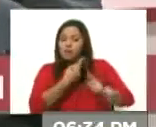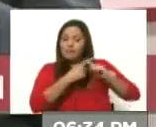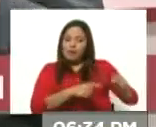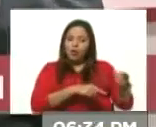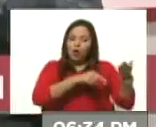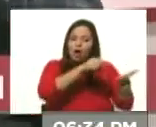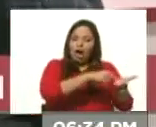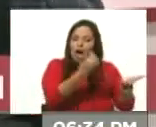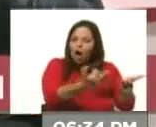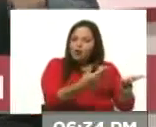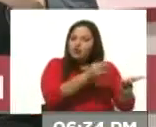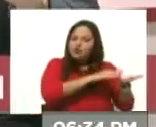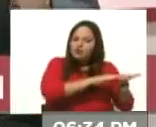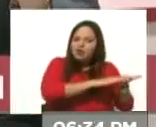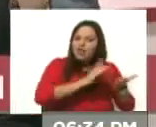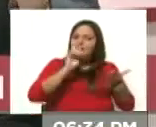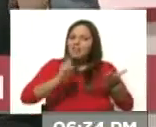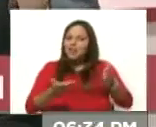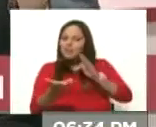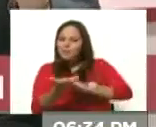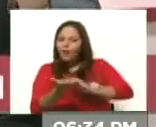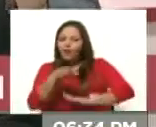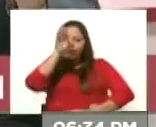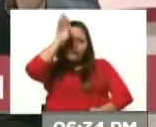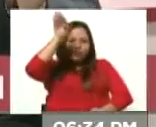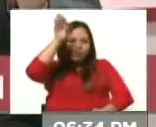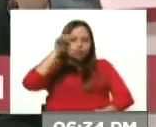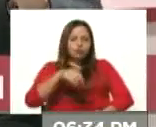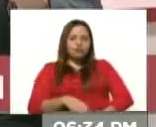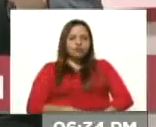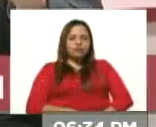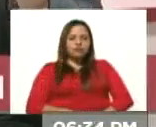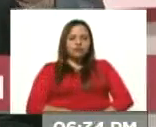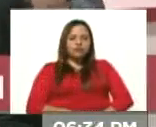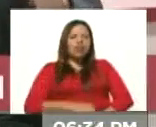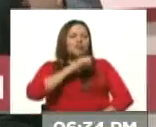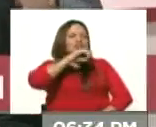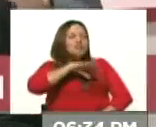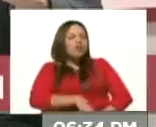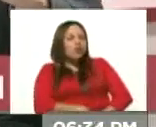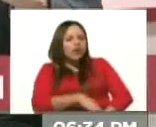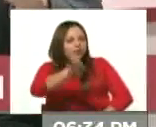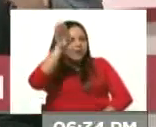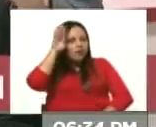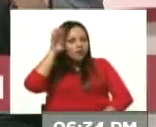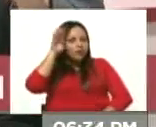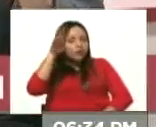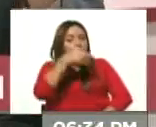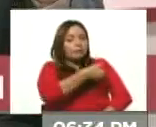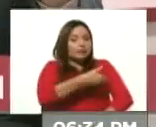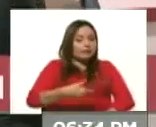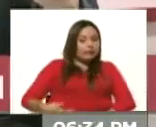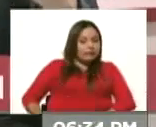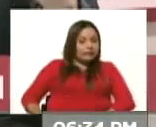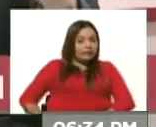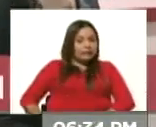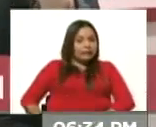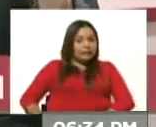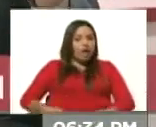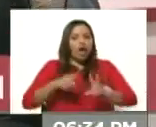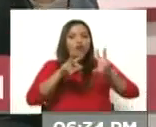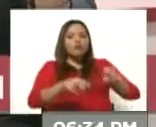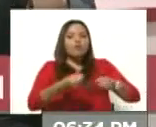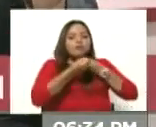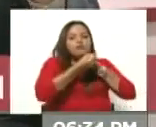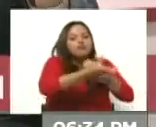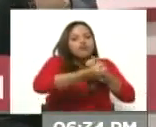discurso de futuro una una ética del candidato o del presidente nuevas narrativas